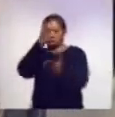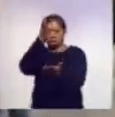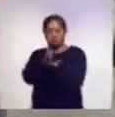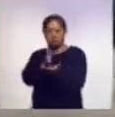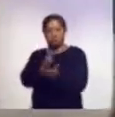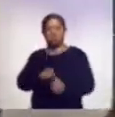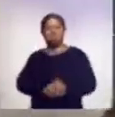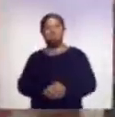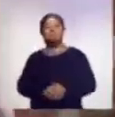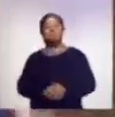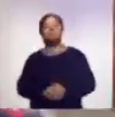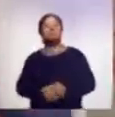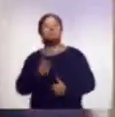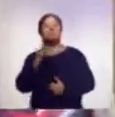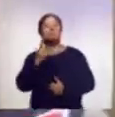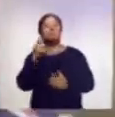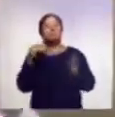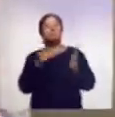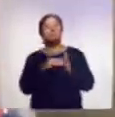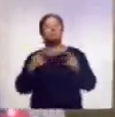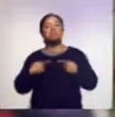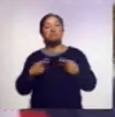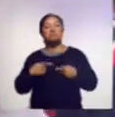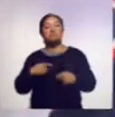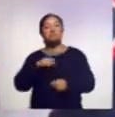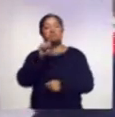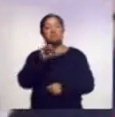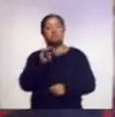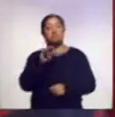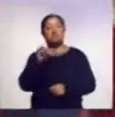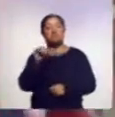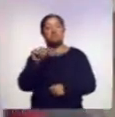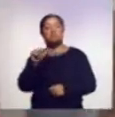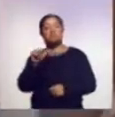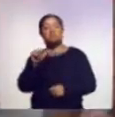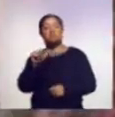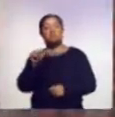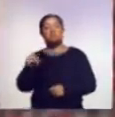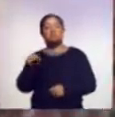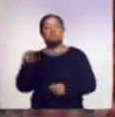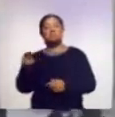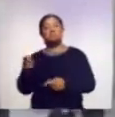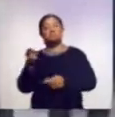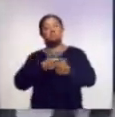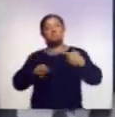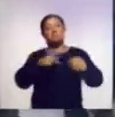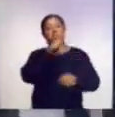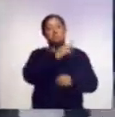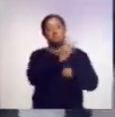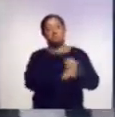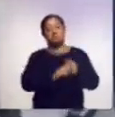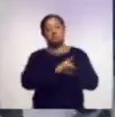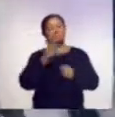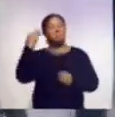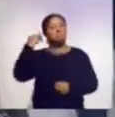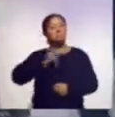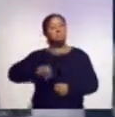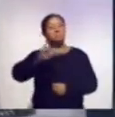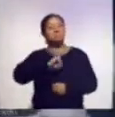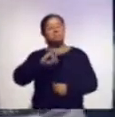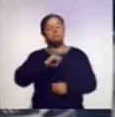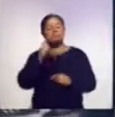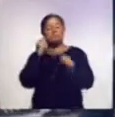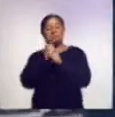Un aproximado de 1,000 refugiados sirios que estaban instalados en Líbano regresaron a su país de origen el pasado jueves mediante